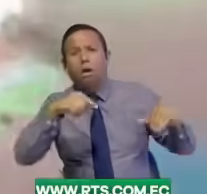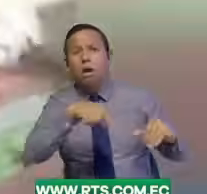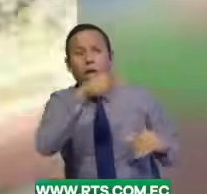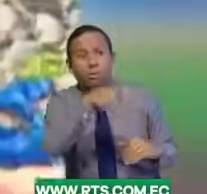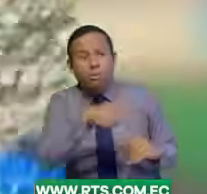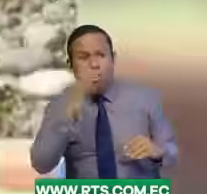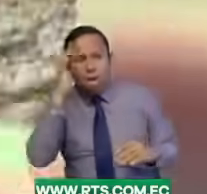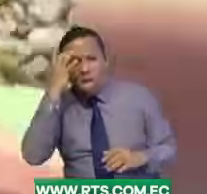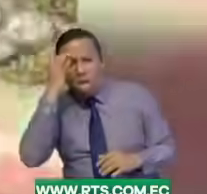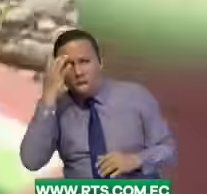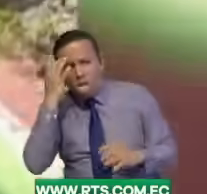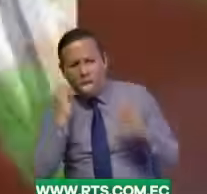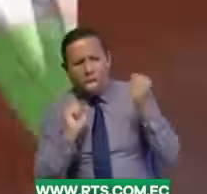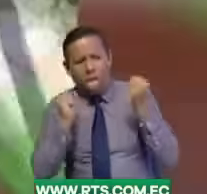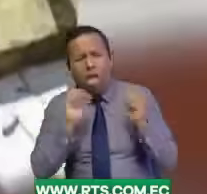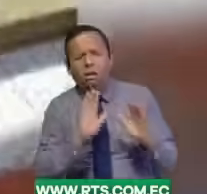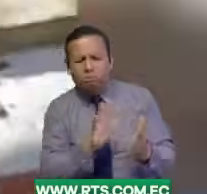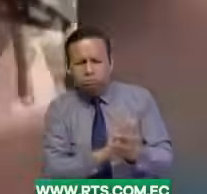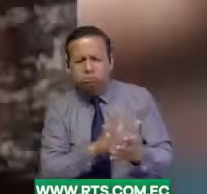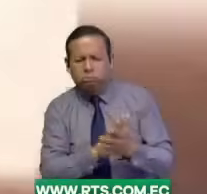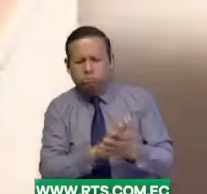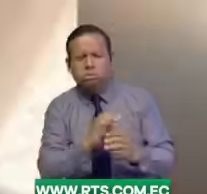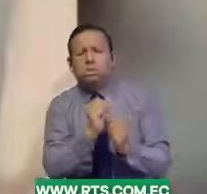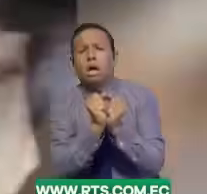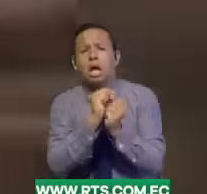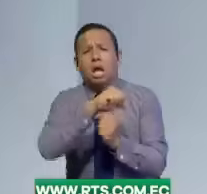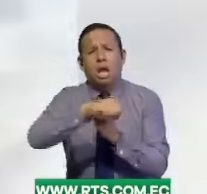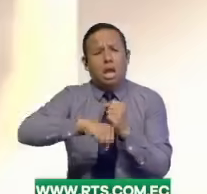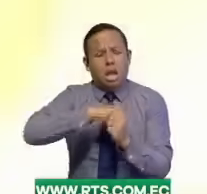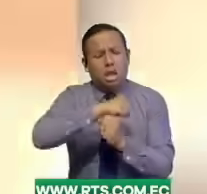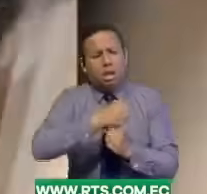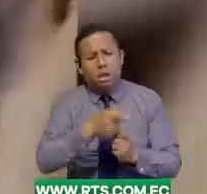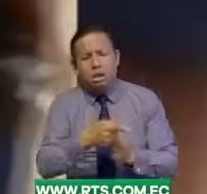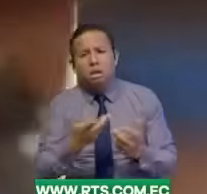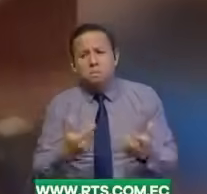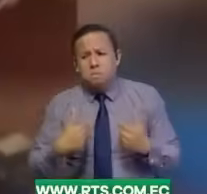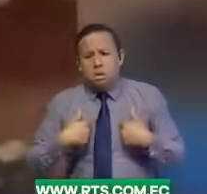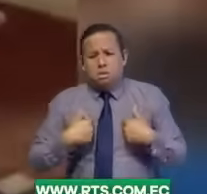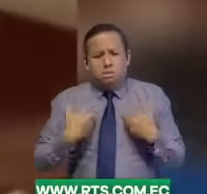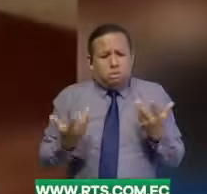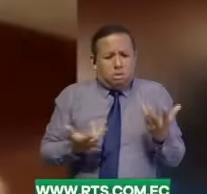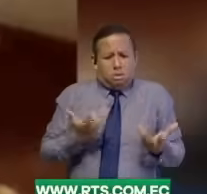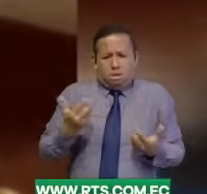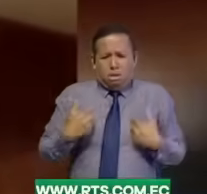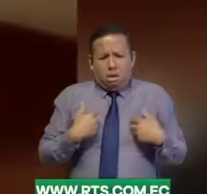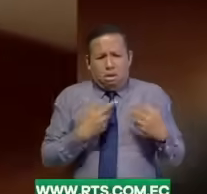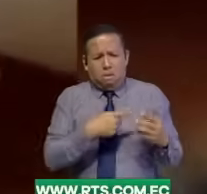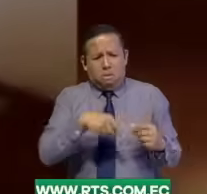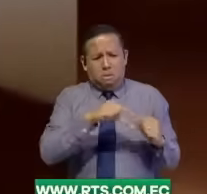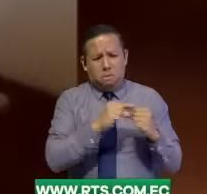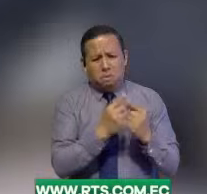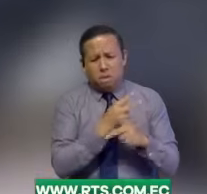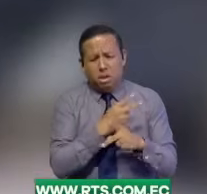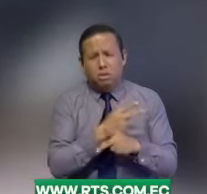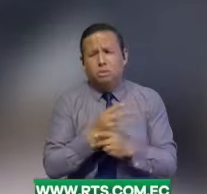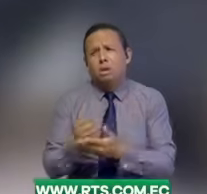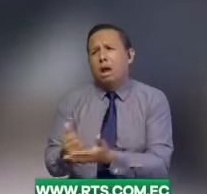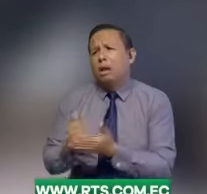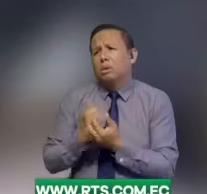asustado, amarrado. No sabía qué iban a hacer los delincuentes con él. Solo pedía que lo salven.